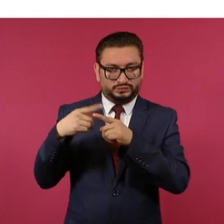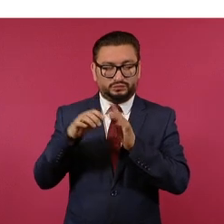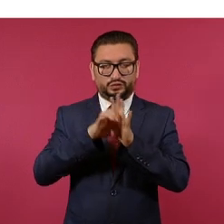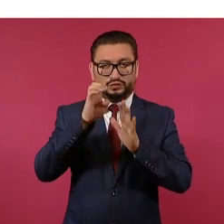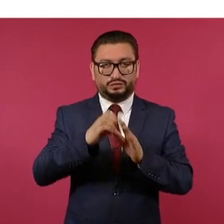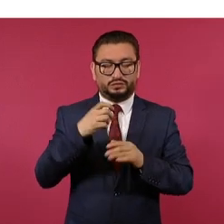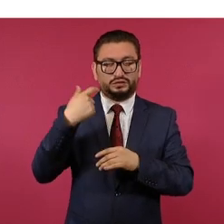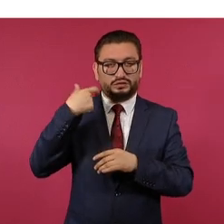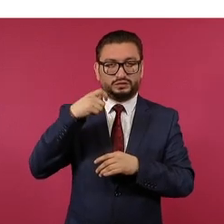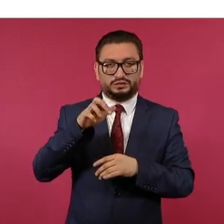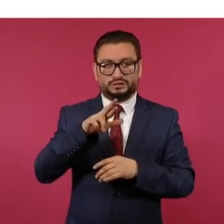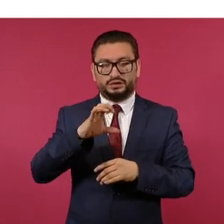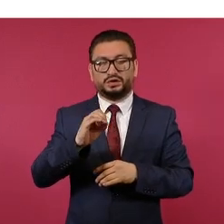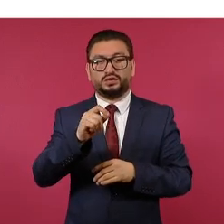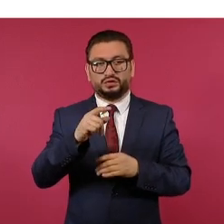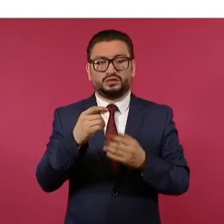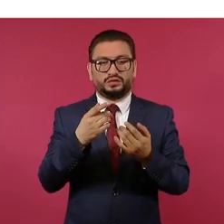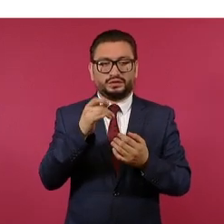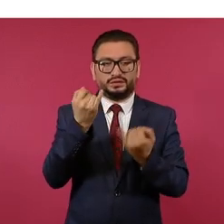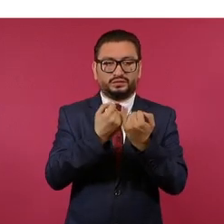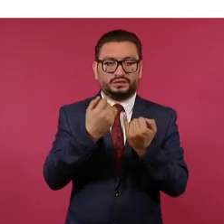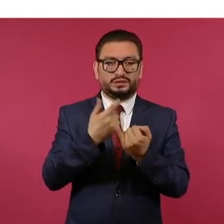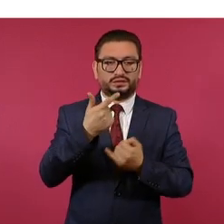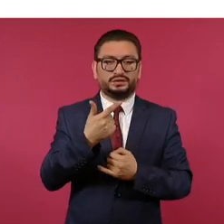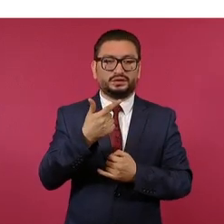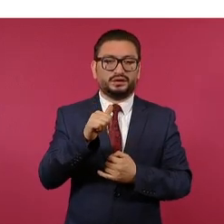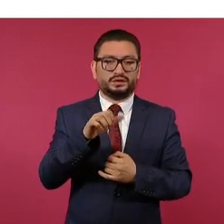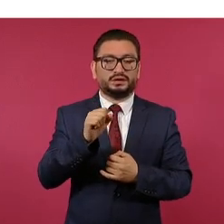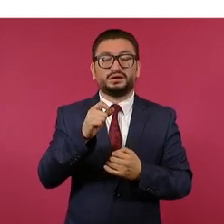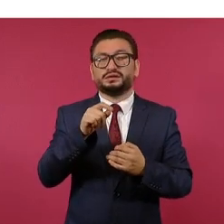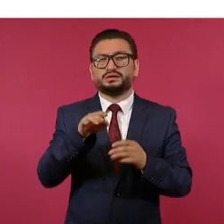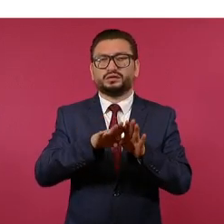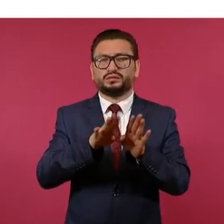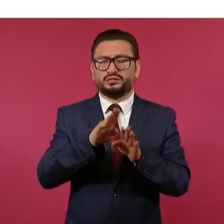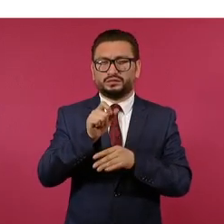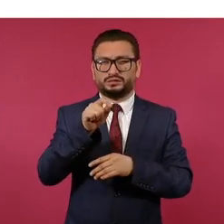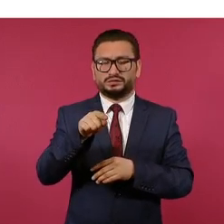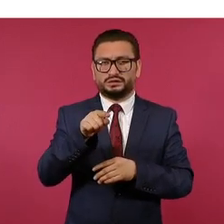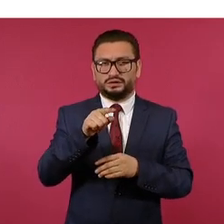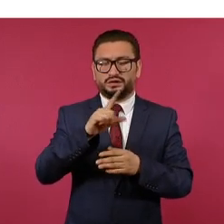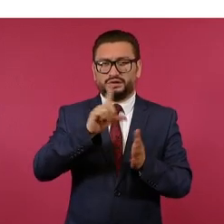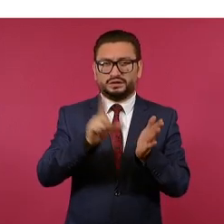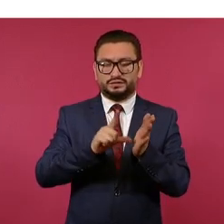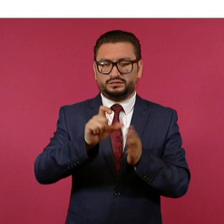Quintana Roo, Corpogas, GL Gasolinería, el litro promedio a